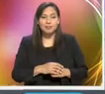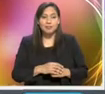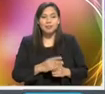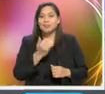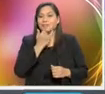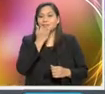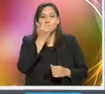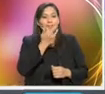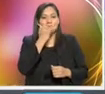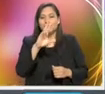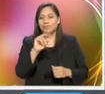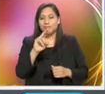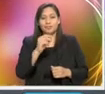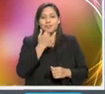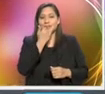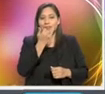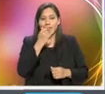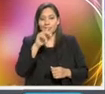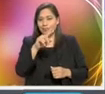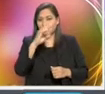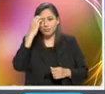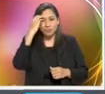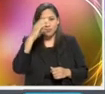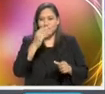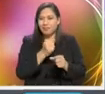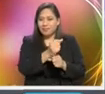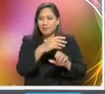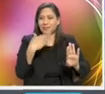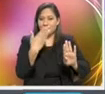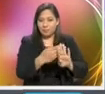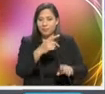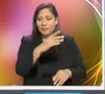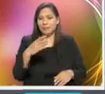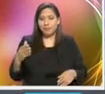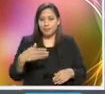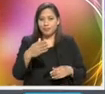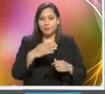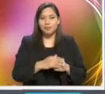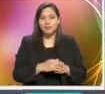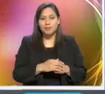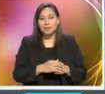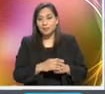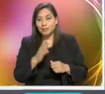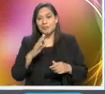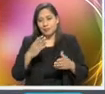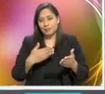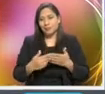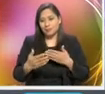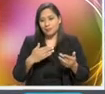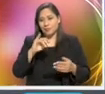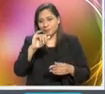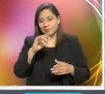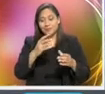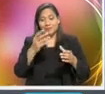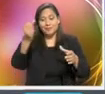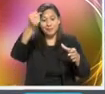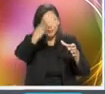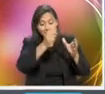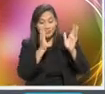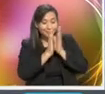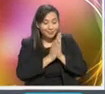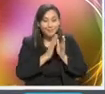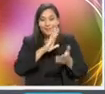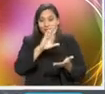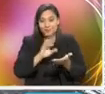gran error, por favor no lo hagan, eso de verdad es una crueldad hacia el animal. Se pusieron muy de moda, en efecto, y entonces la gente decía,